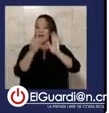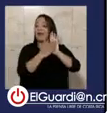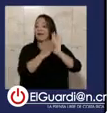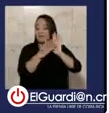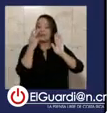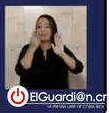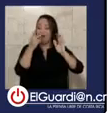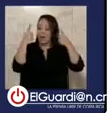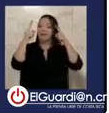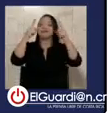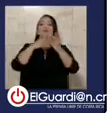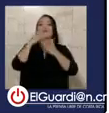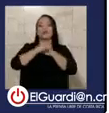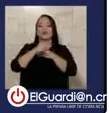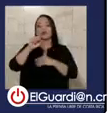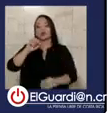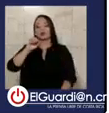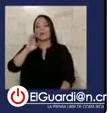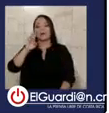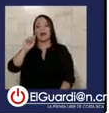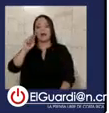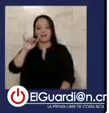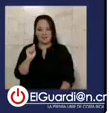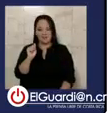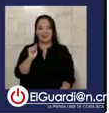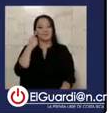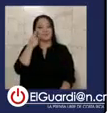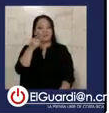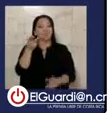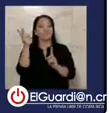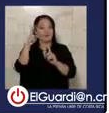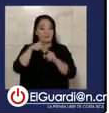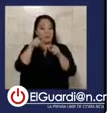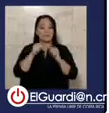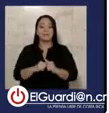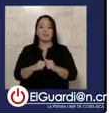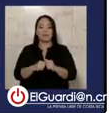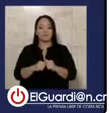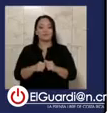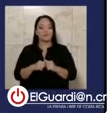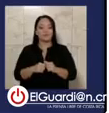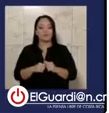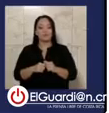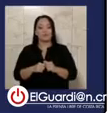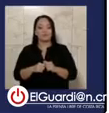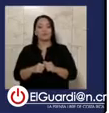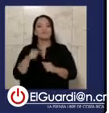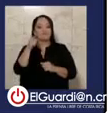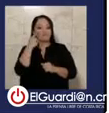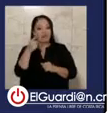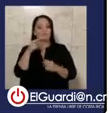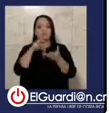éxito del proyecto Soberanía, porque cuando este se implementa, como veremos en la próxima filmina, hay